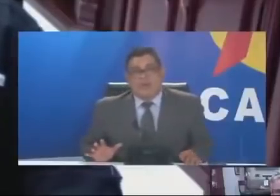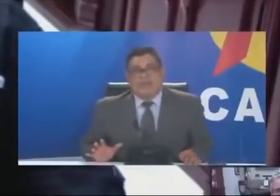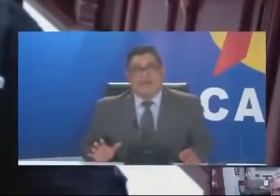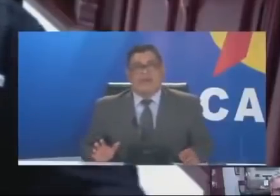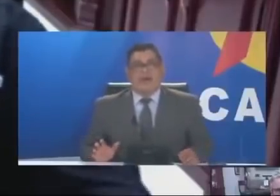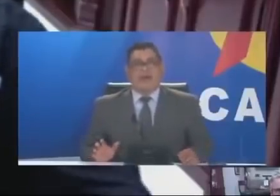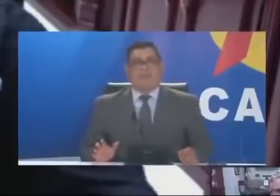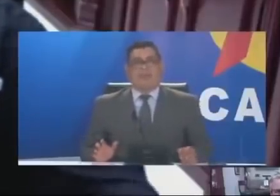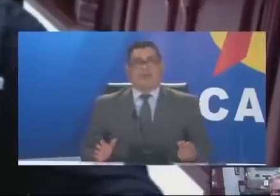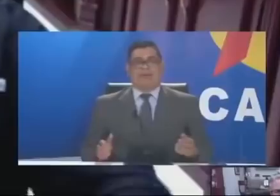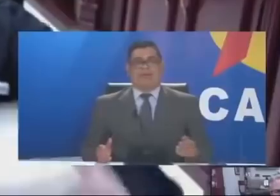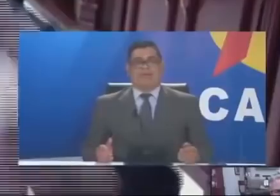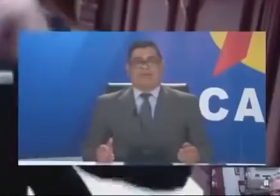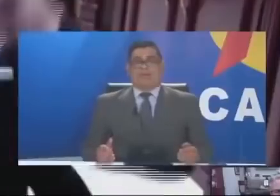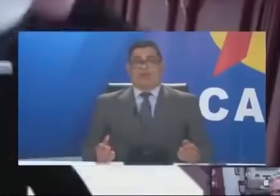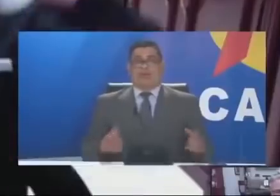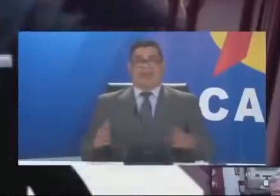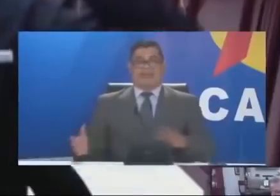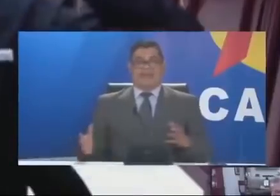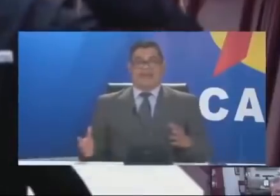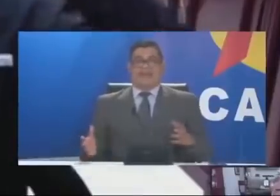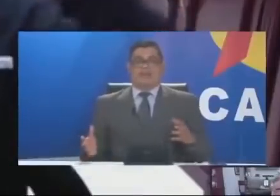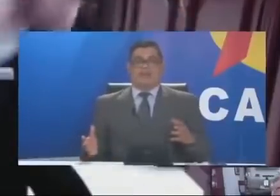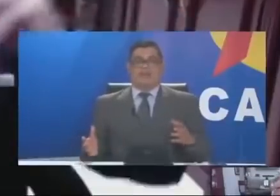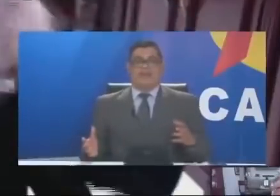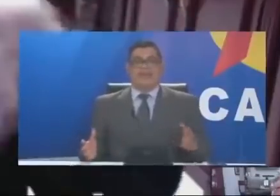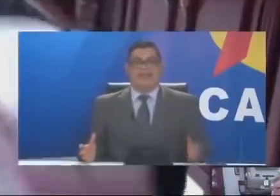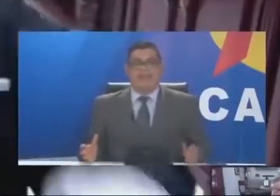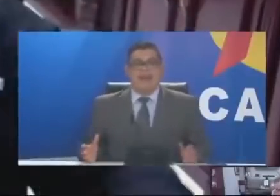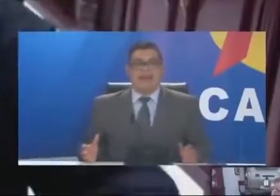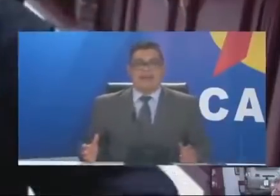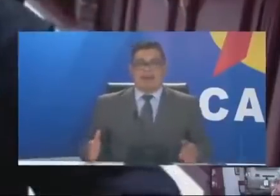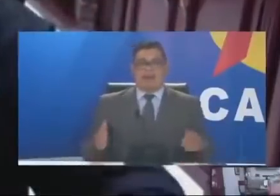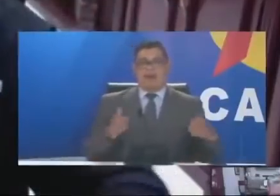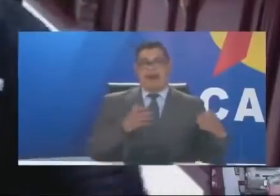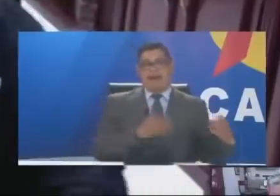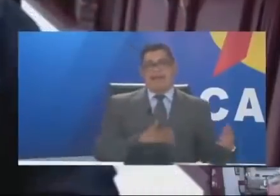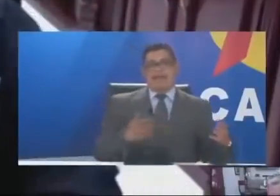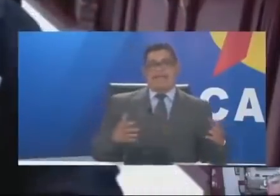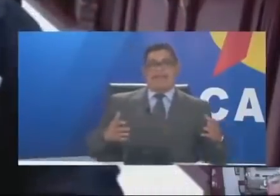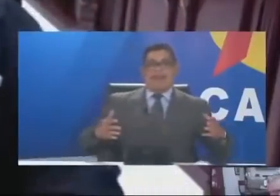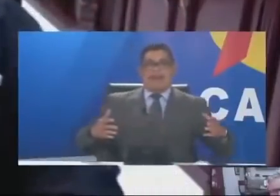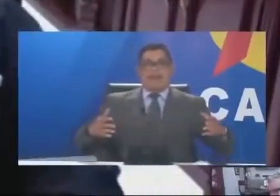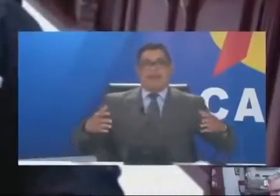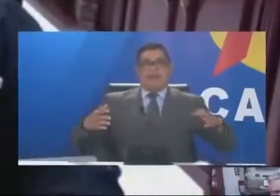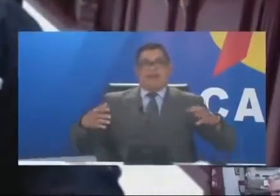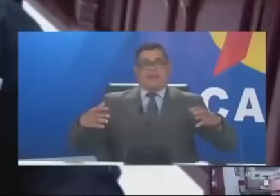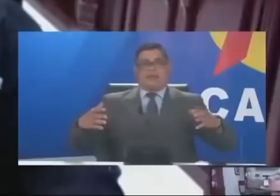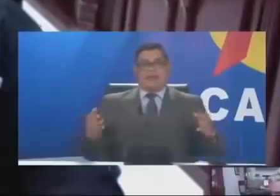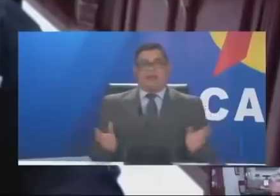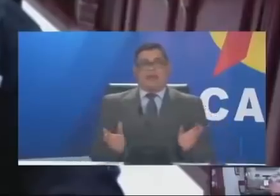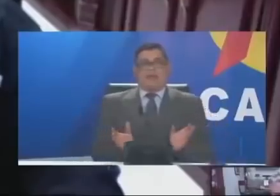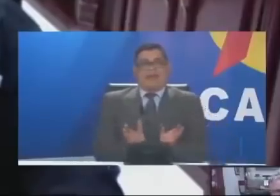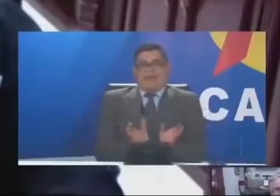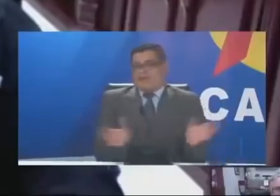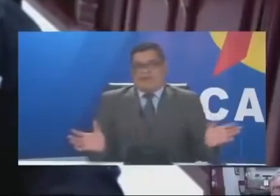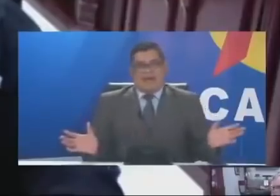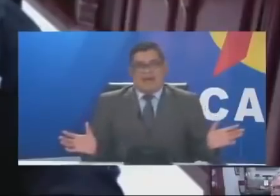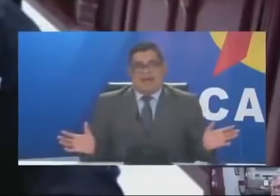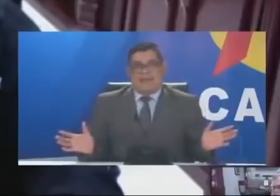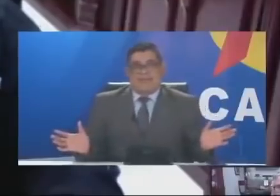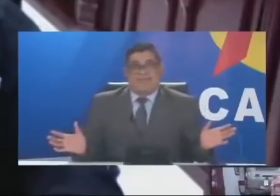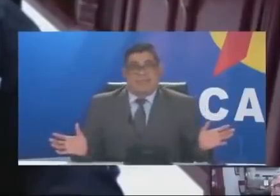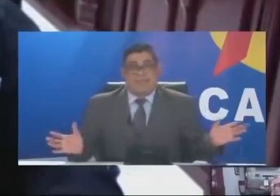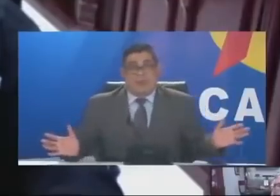como el ser humano puede superar diferencias usted viene la asamblea de la nativa como arena y el fmln están como en una